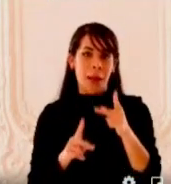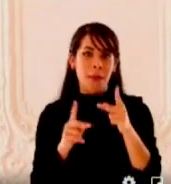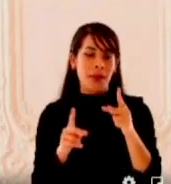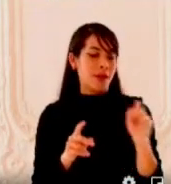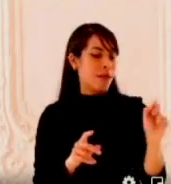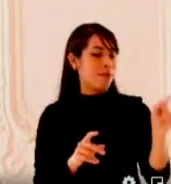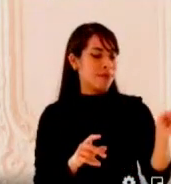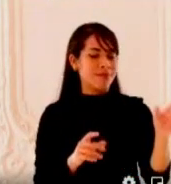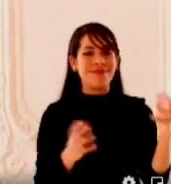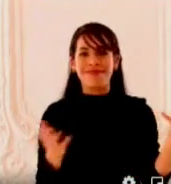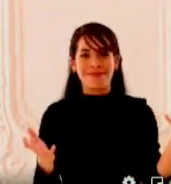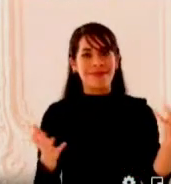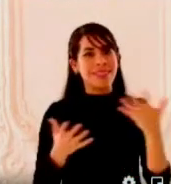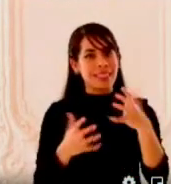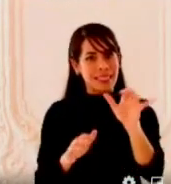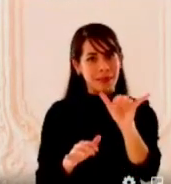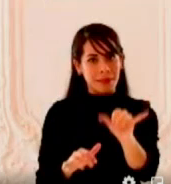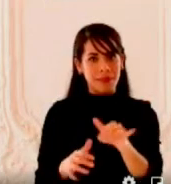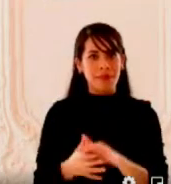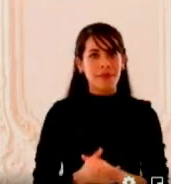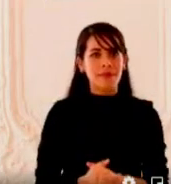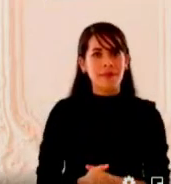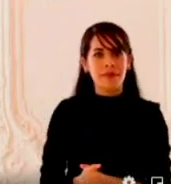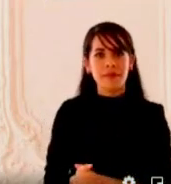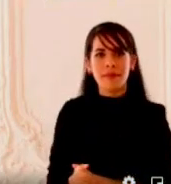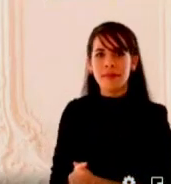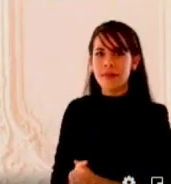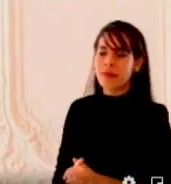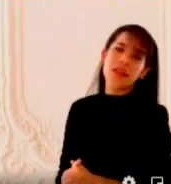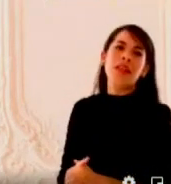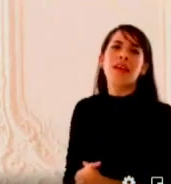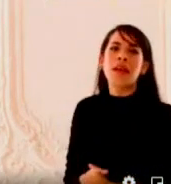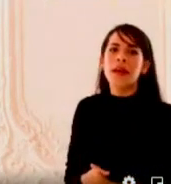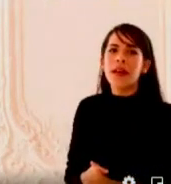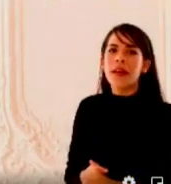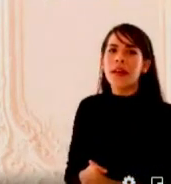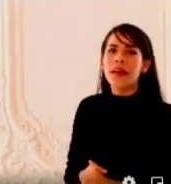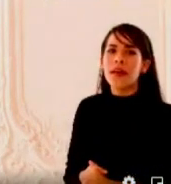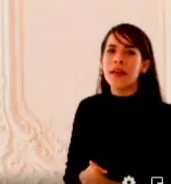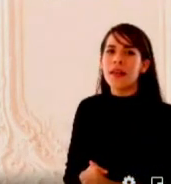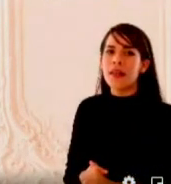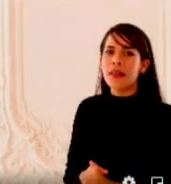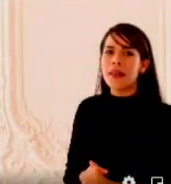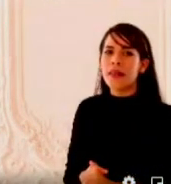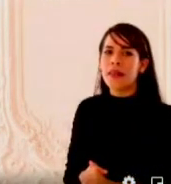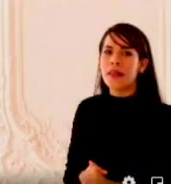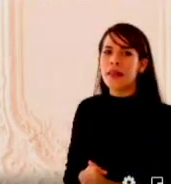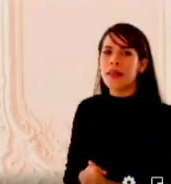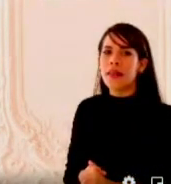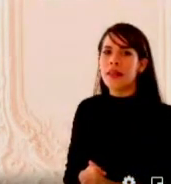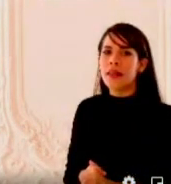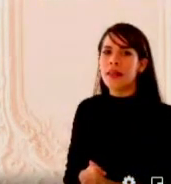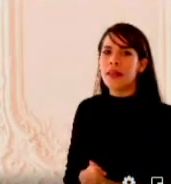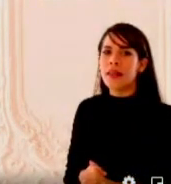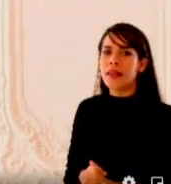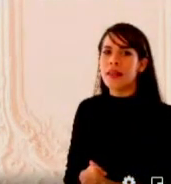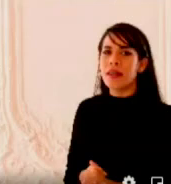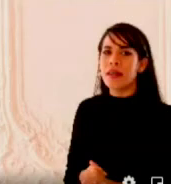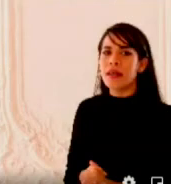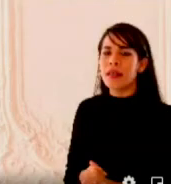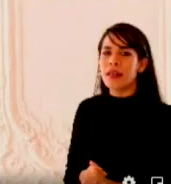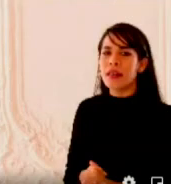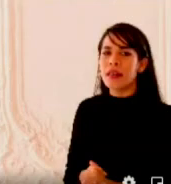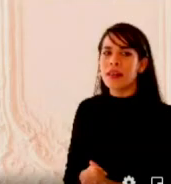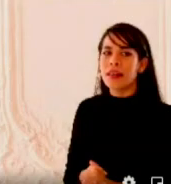en la vía. Bueno, lo que tenía que tener claro era que si no vaya a ser que después que la construya el gobierno terminen entonces privatizándolo para que otro la administre, eso es lo que quería tener